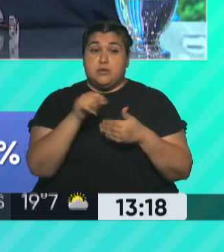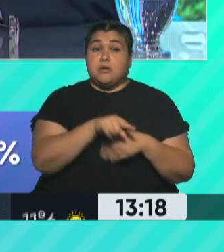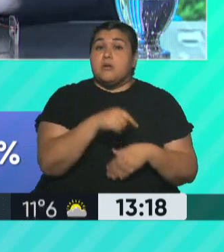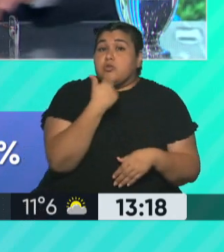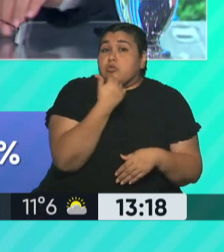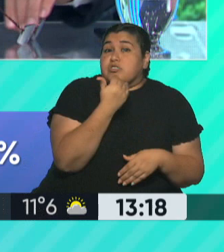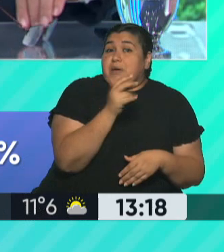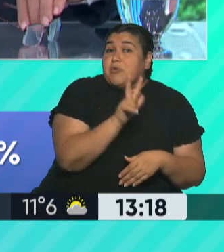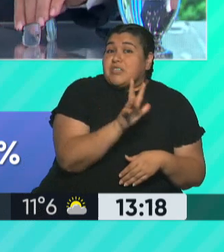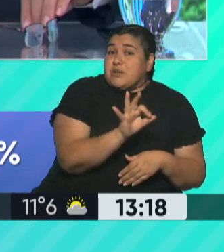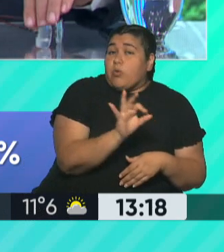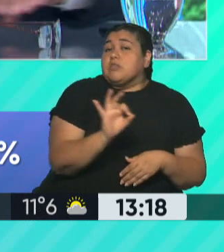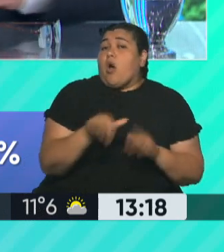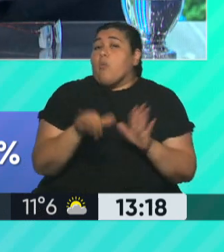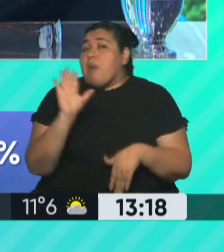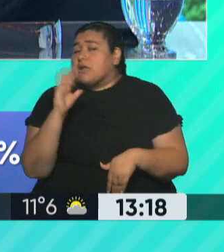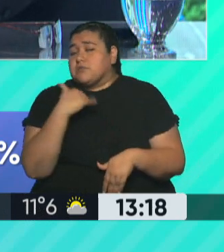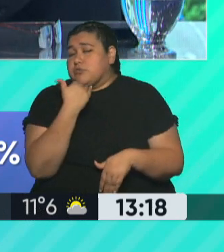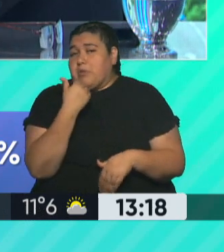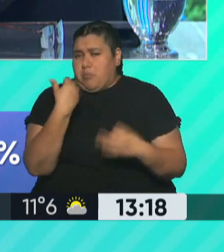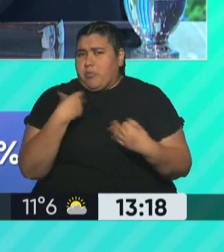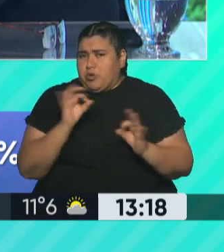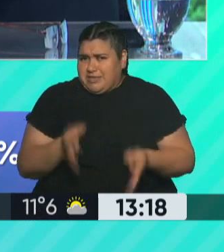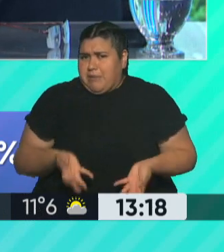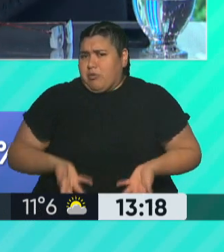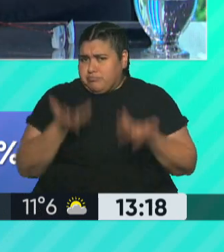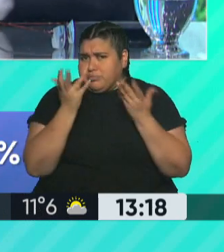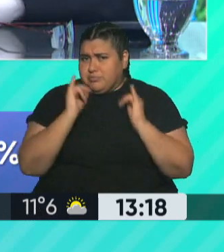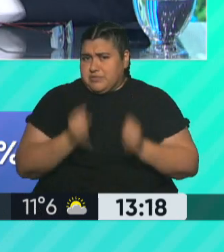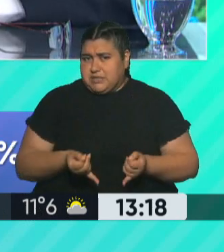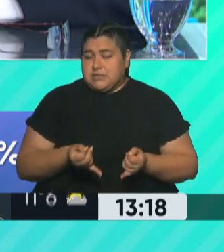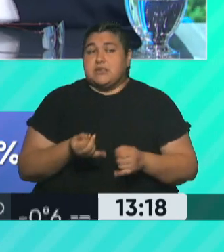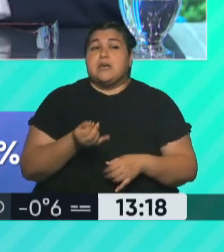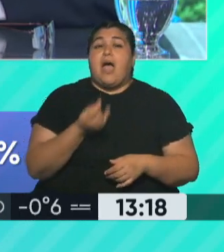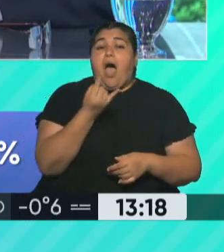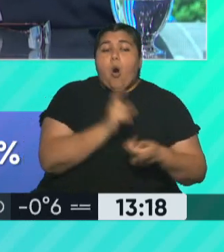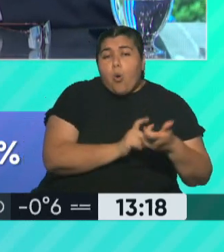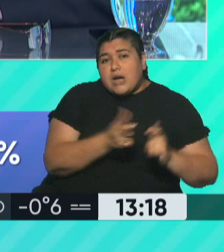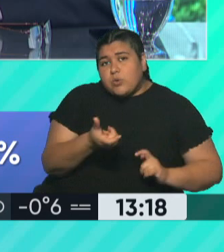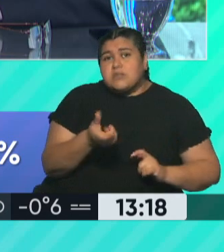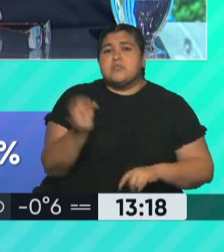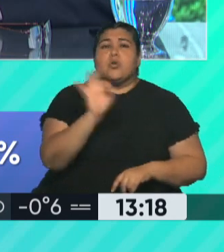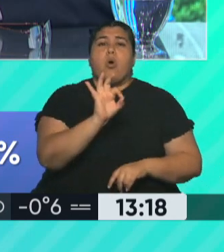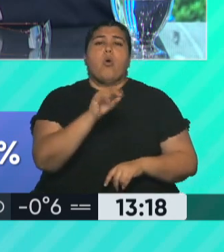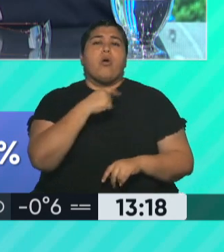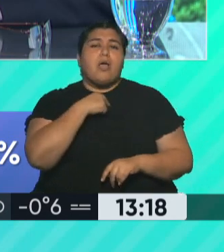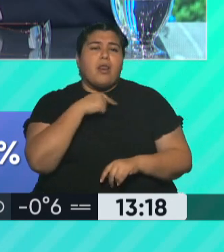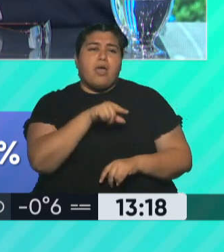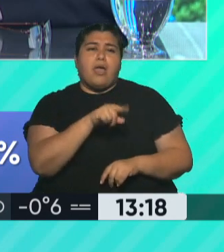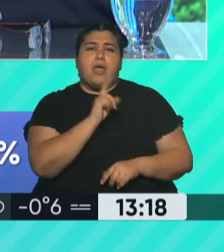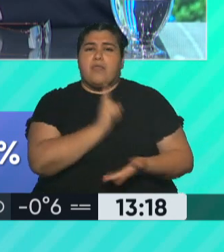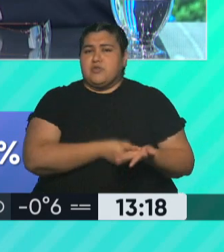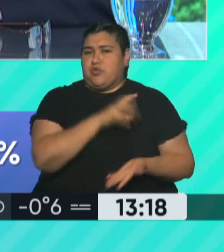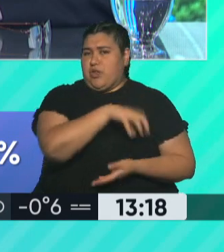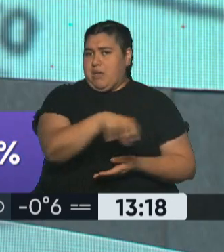sabemos pero por lo menos sabemos que va a ser con aumentos va a ser una actualización y con esta pretensión de parte de las empresas bien